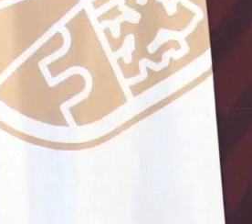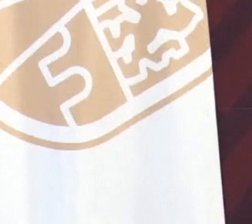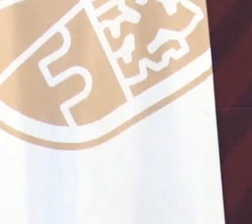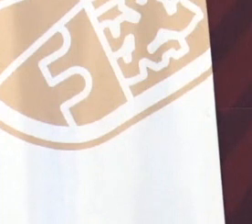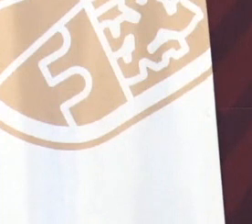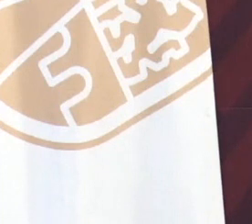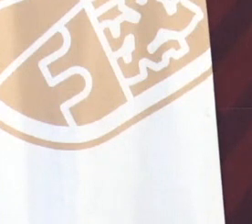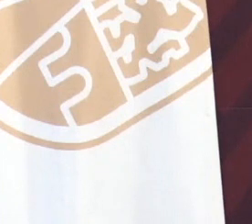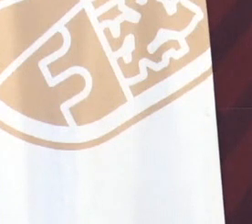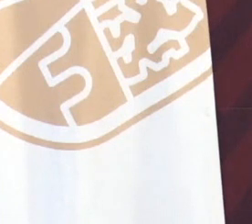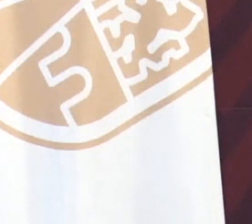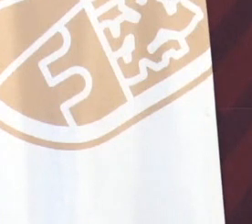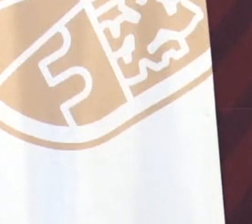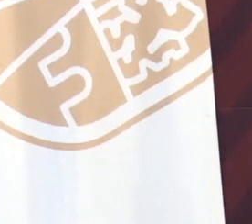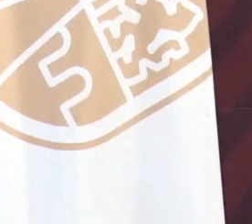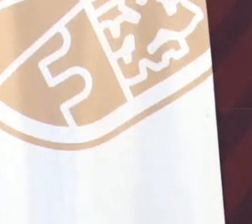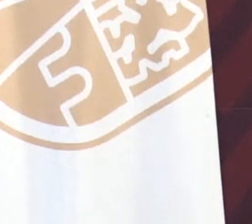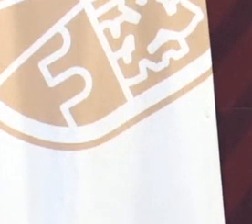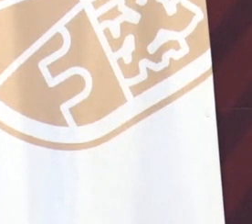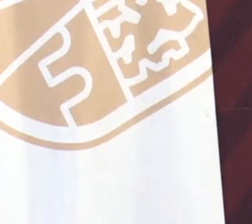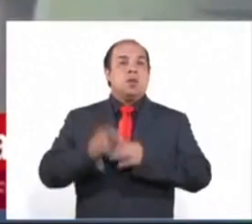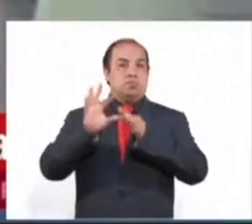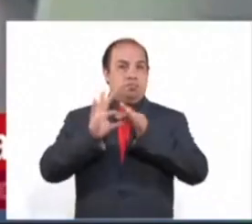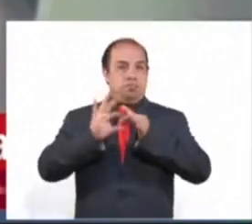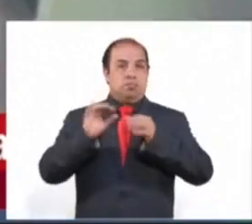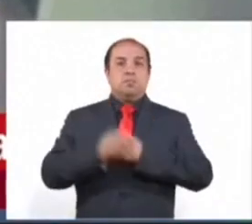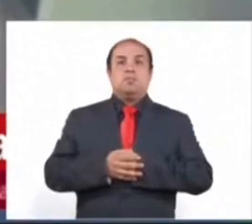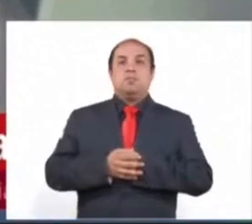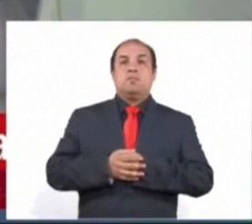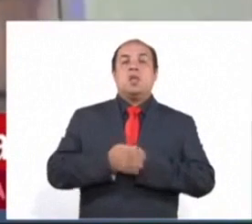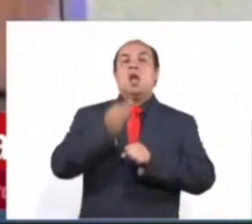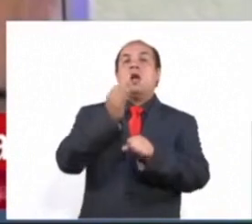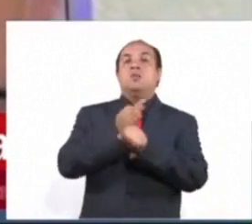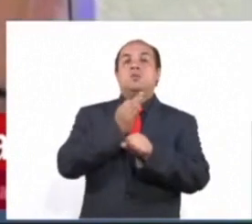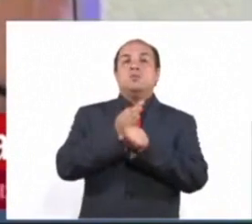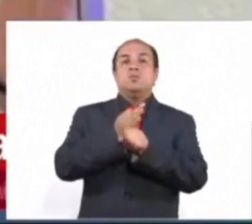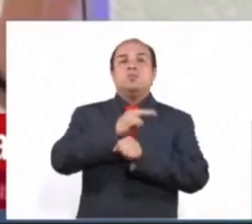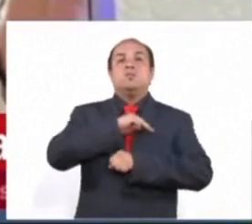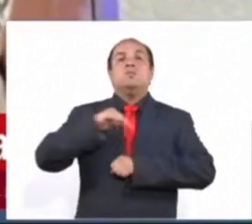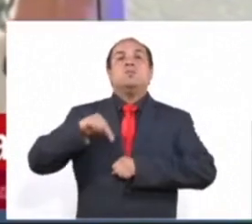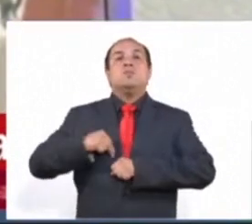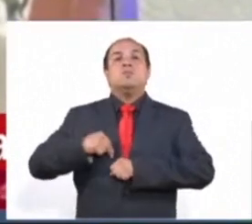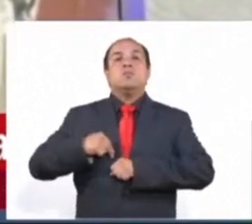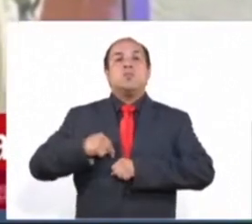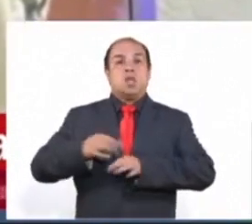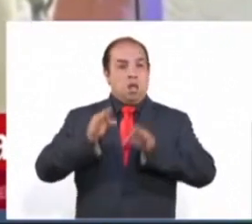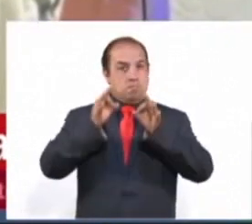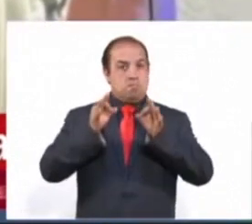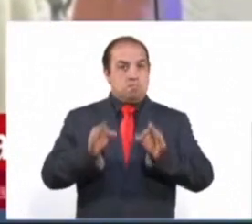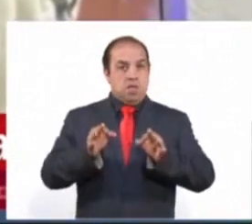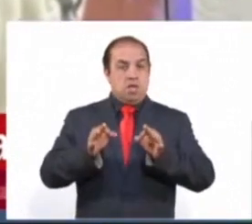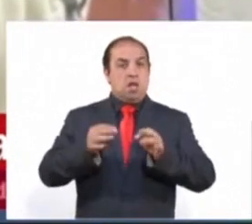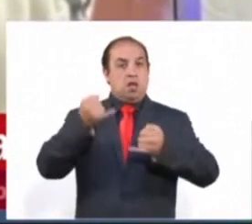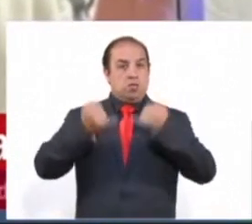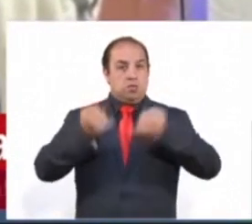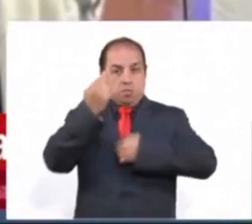la alcaldesa de la Ciudad de México Claudia sheinbaum acusa a la fiscalía del Estado de Morelos de encubrir al supuesto autor de un feminicidio